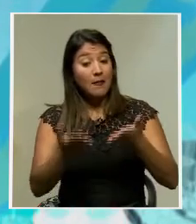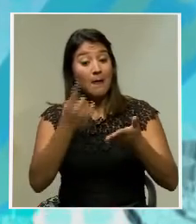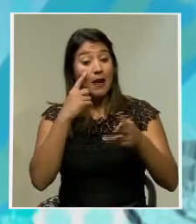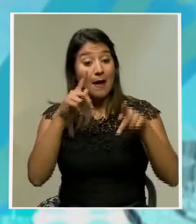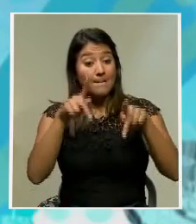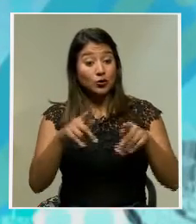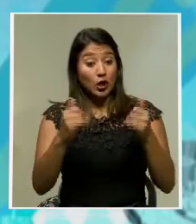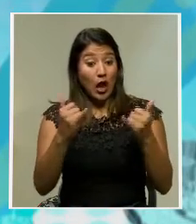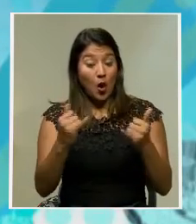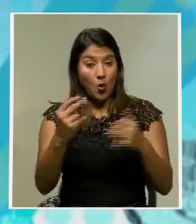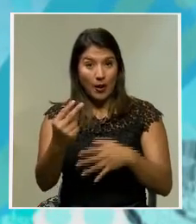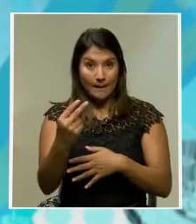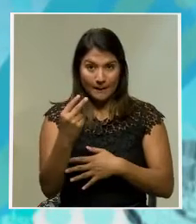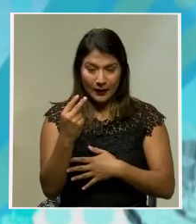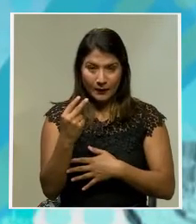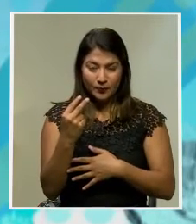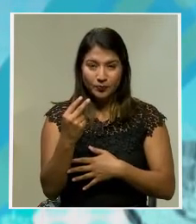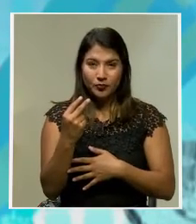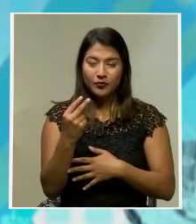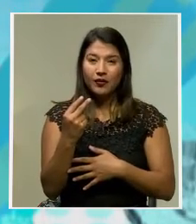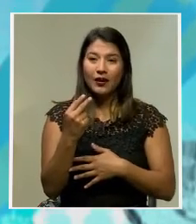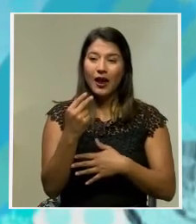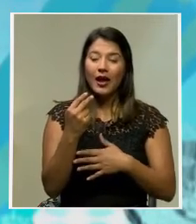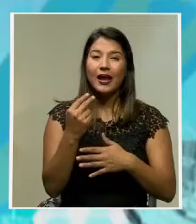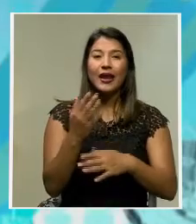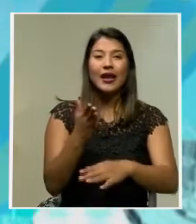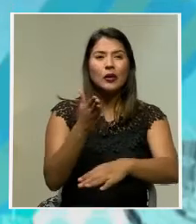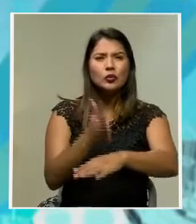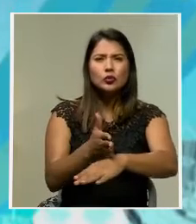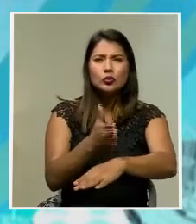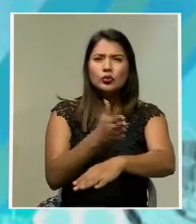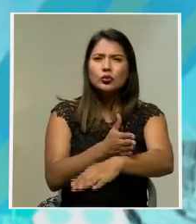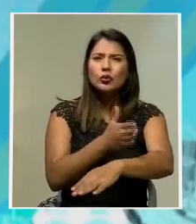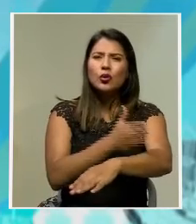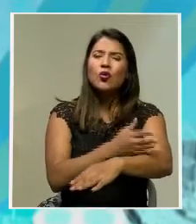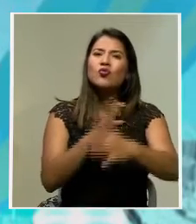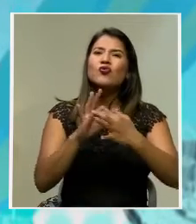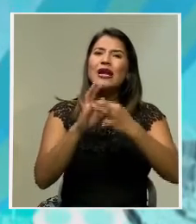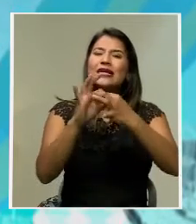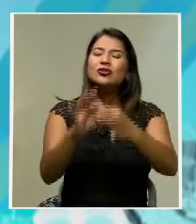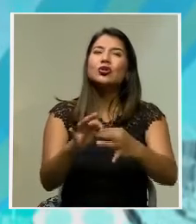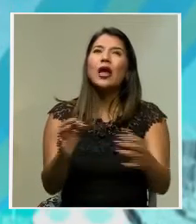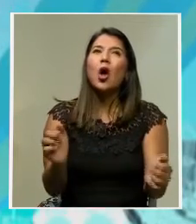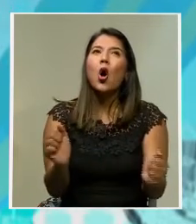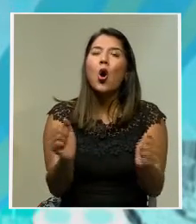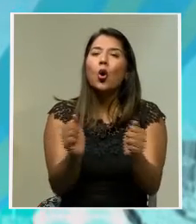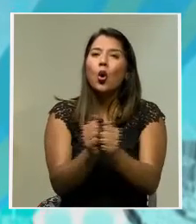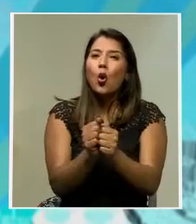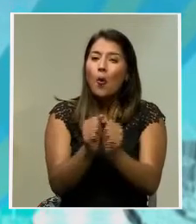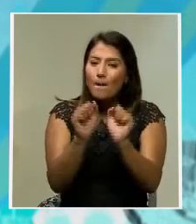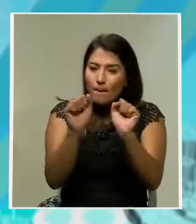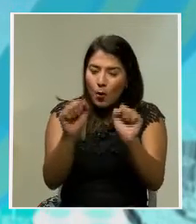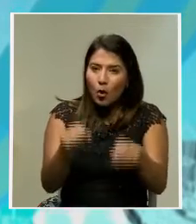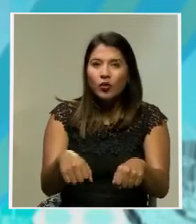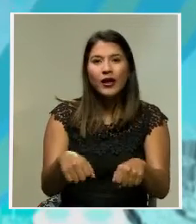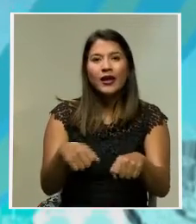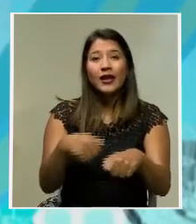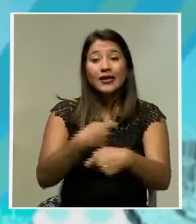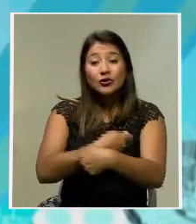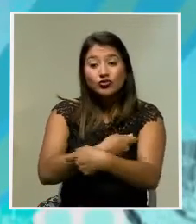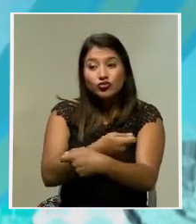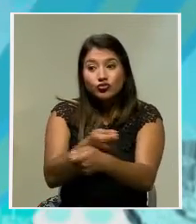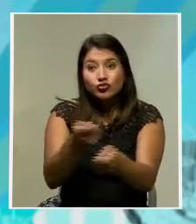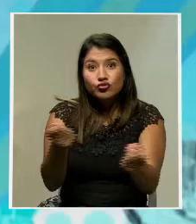está escuchando, la progresividad tiene que ver con que haya una distribución